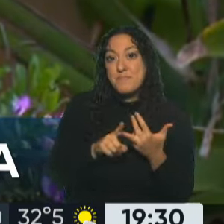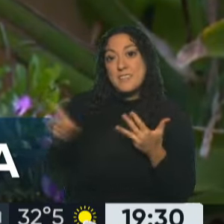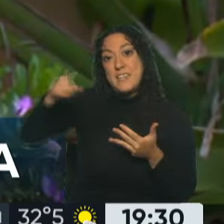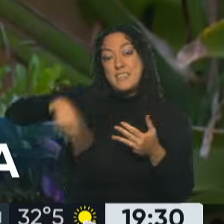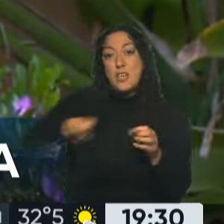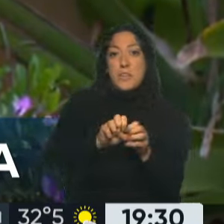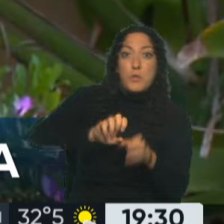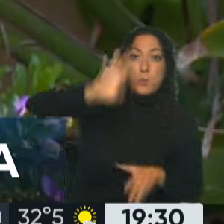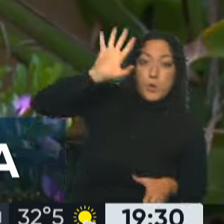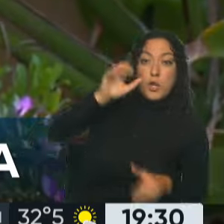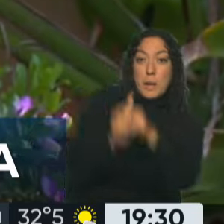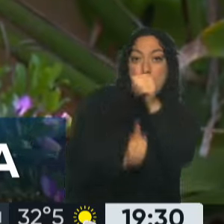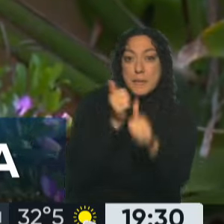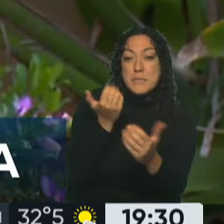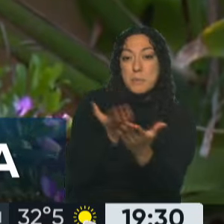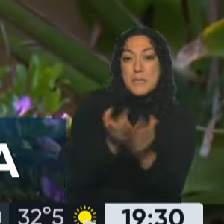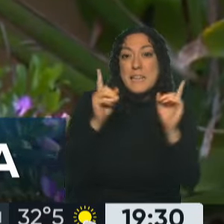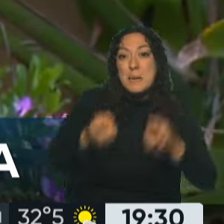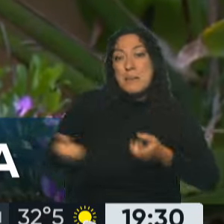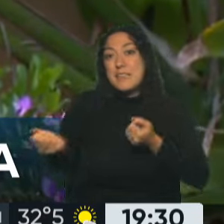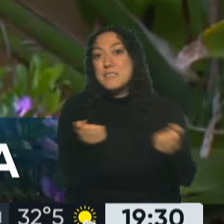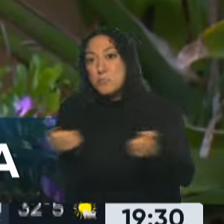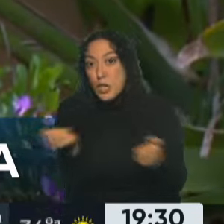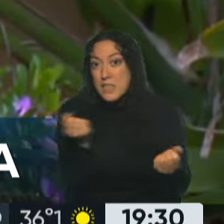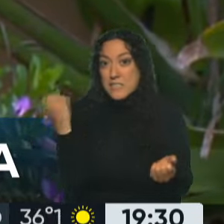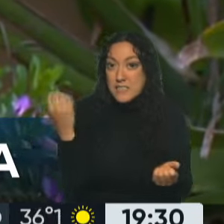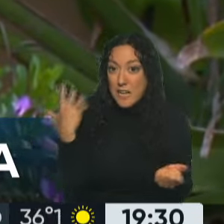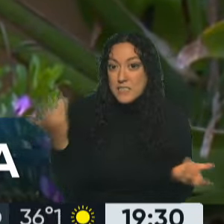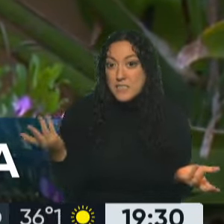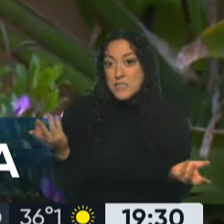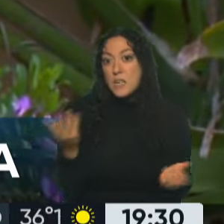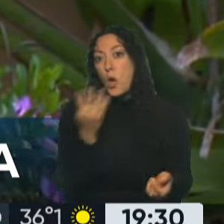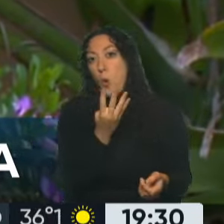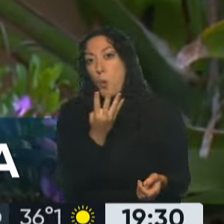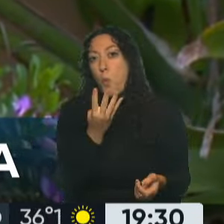distribuidoras y el lunes van a pedir las transportistas. En una palabra, nosotros calculamos 4 o 5 veces.